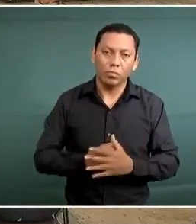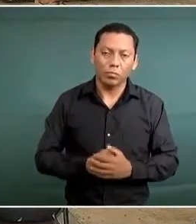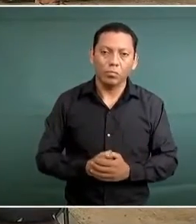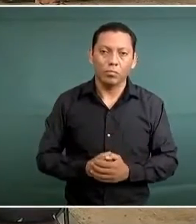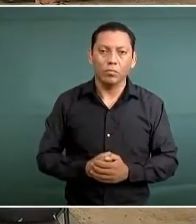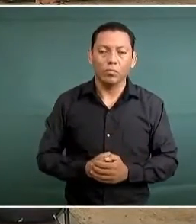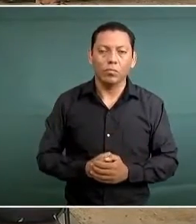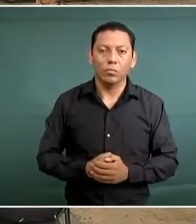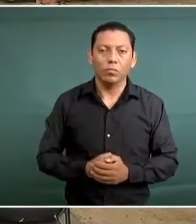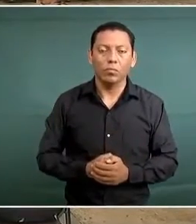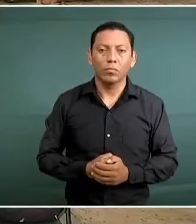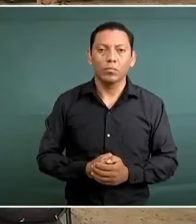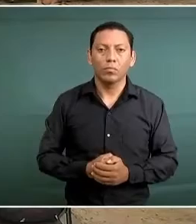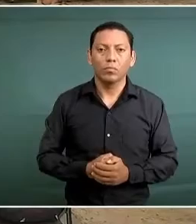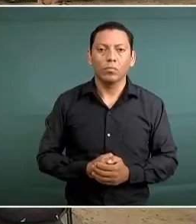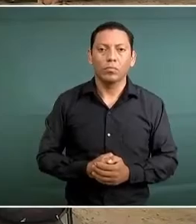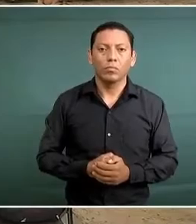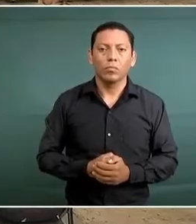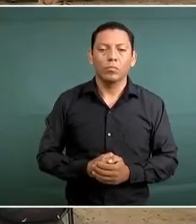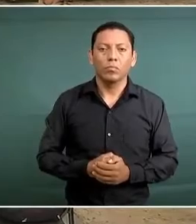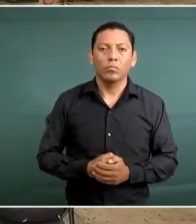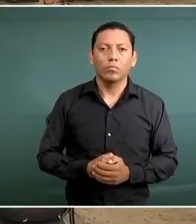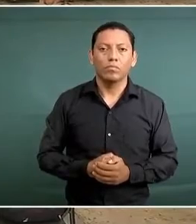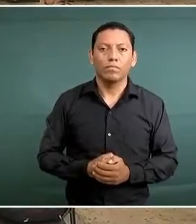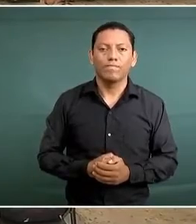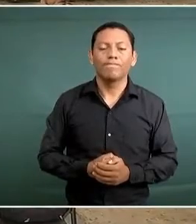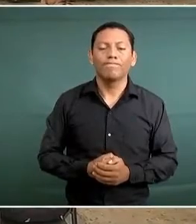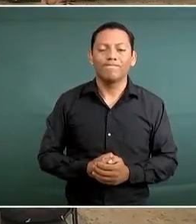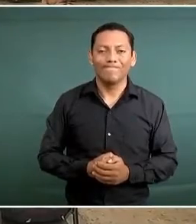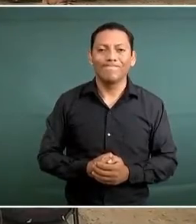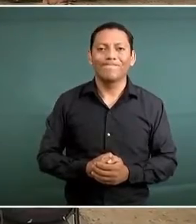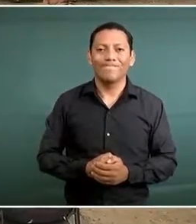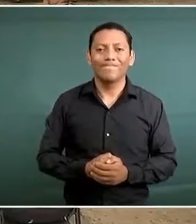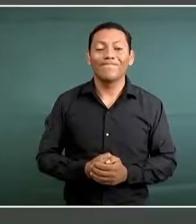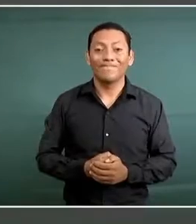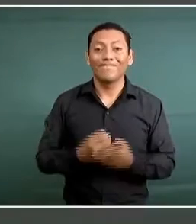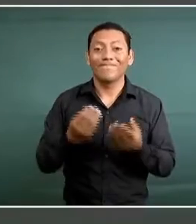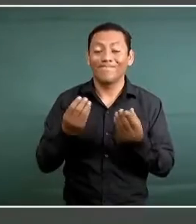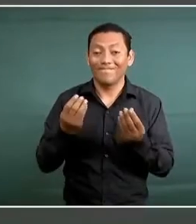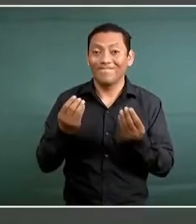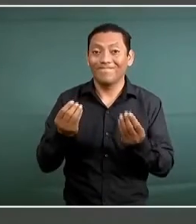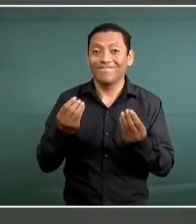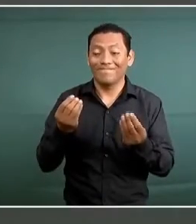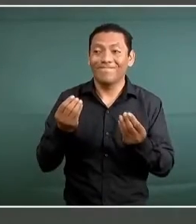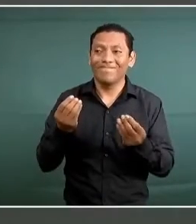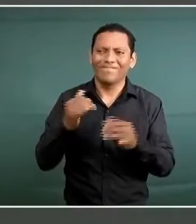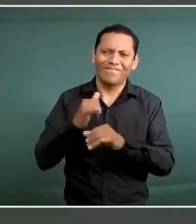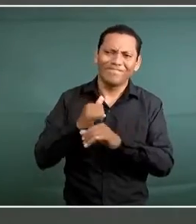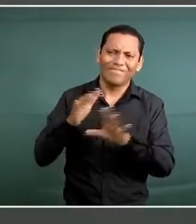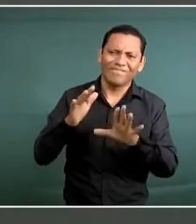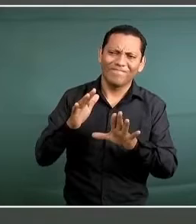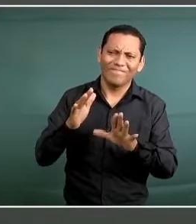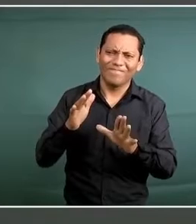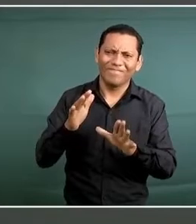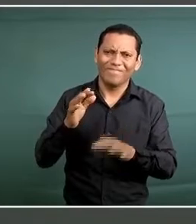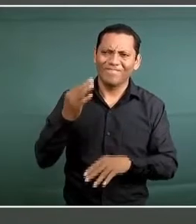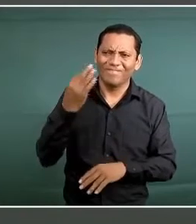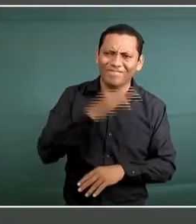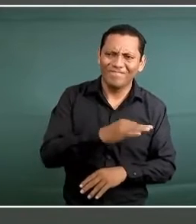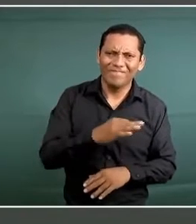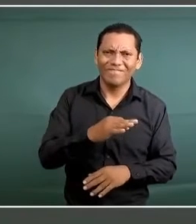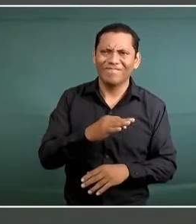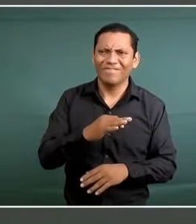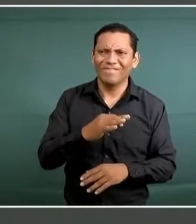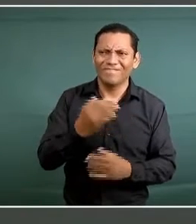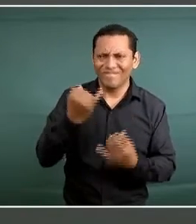y es mucho lo que se desinforma la manipulación las